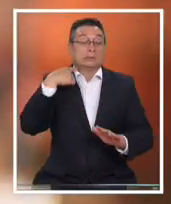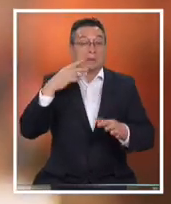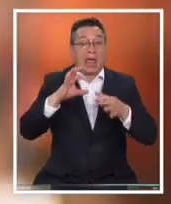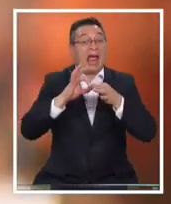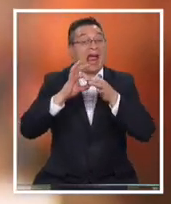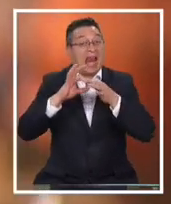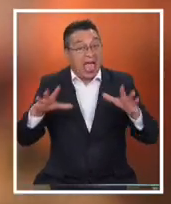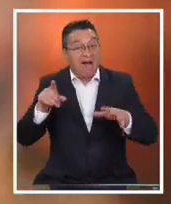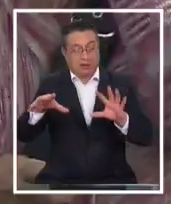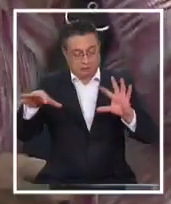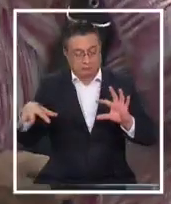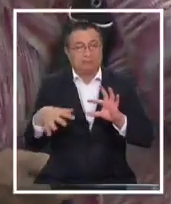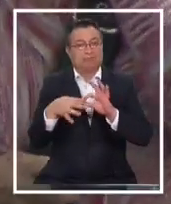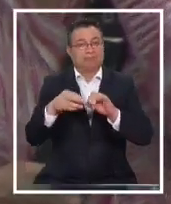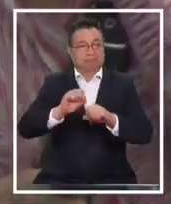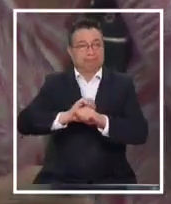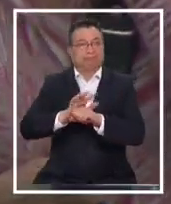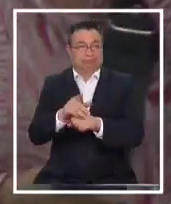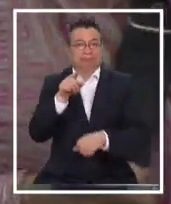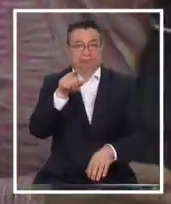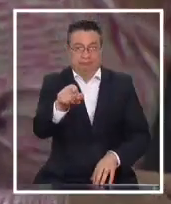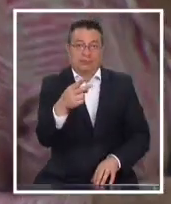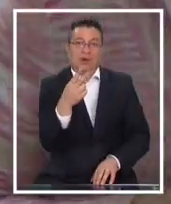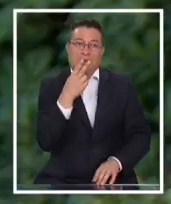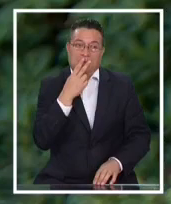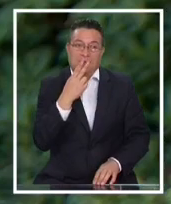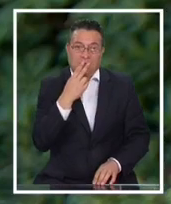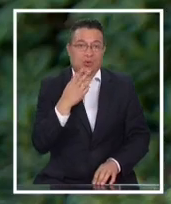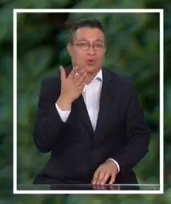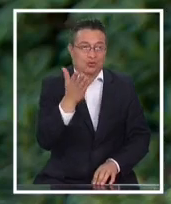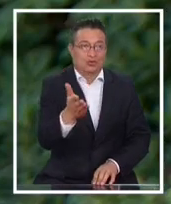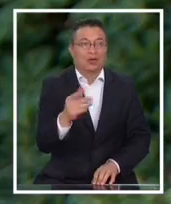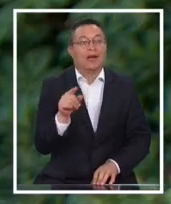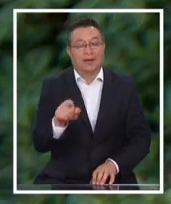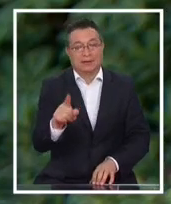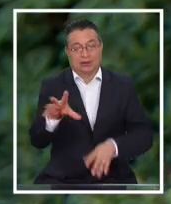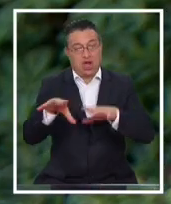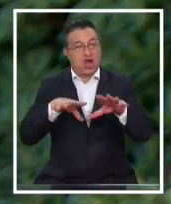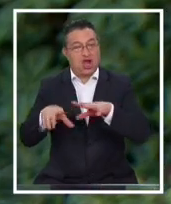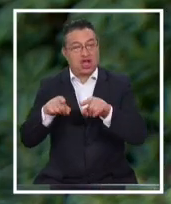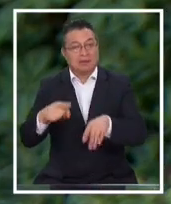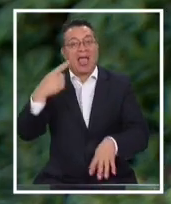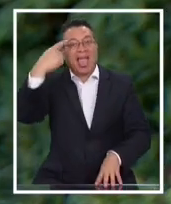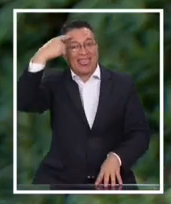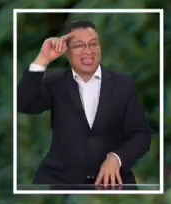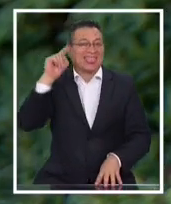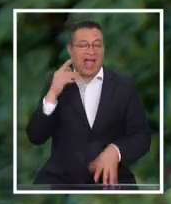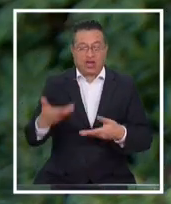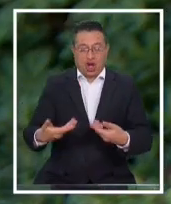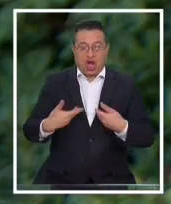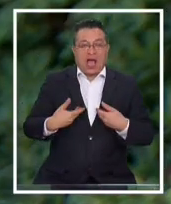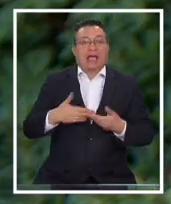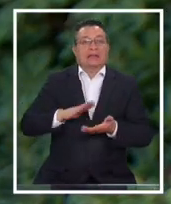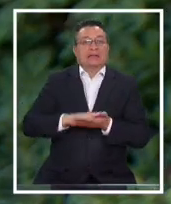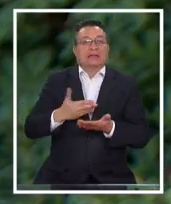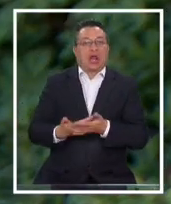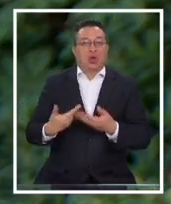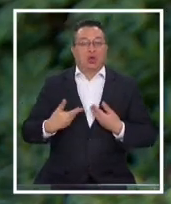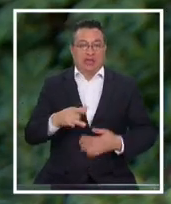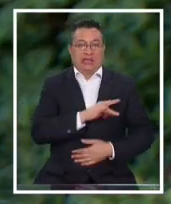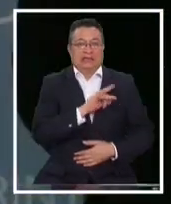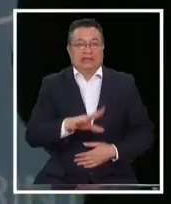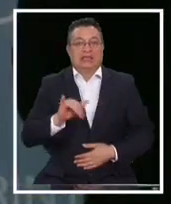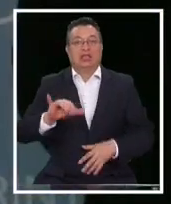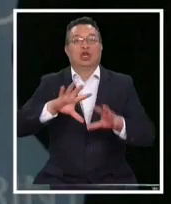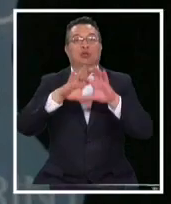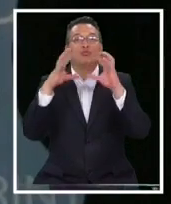gravedad en relación a la pandemia del COVID-19, es un elemento de daño para la salud pública en Chile y en